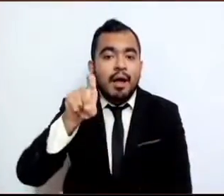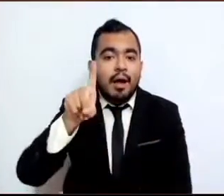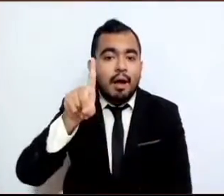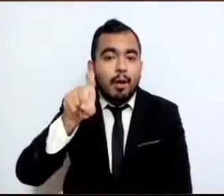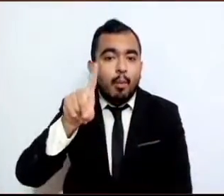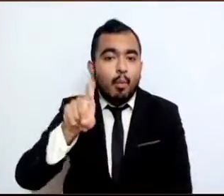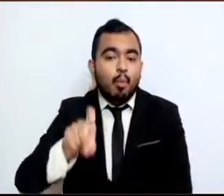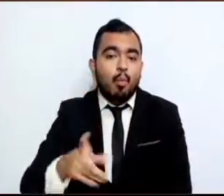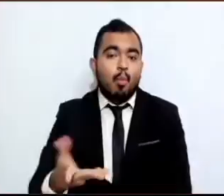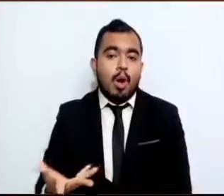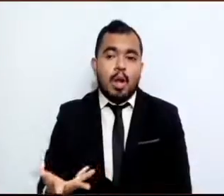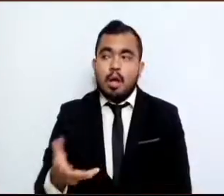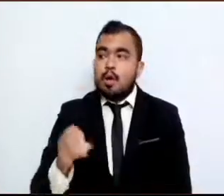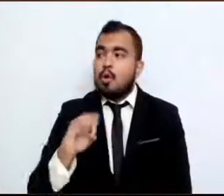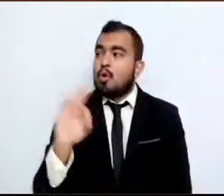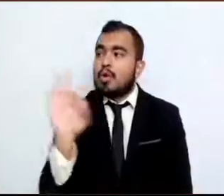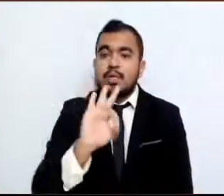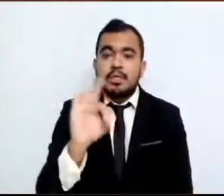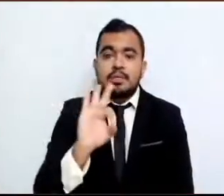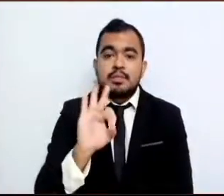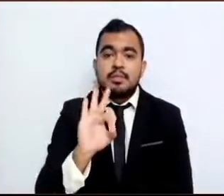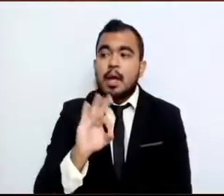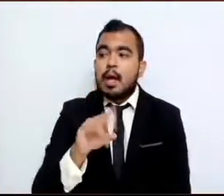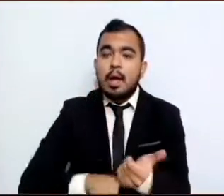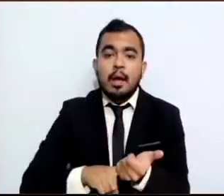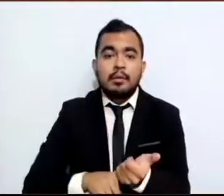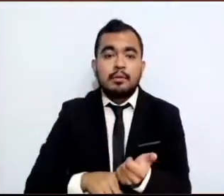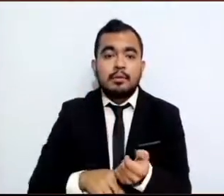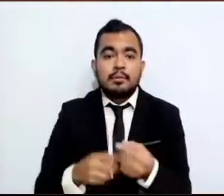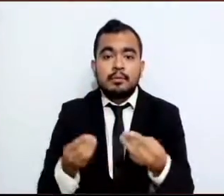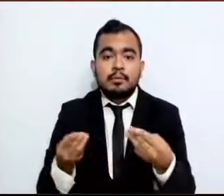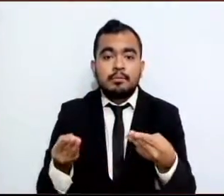probablemente en laderas de cerros.